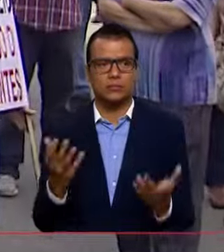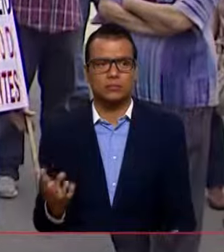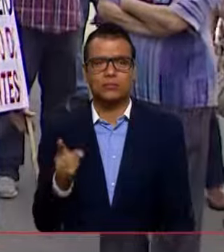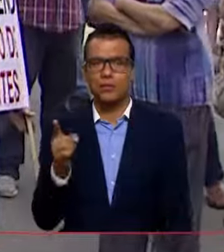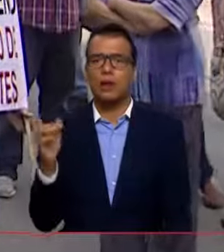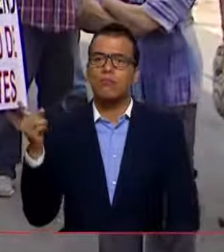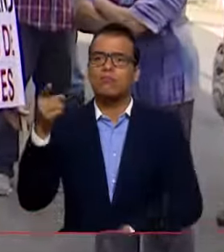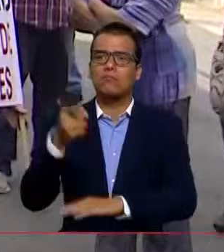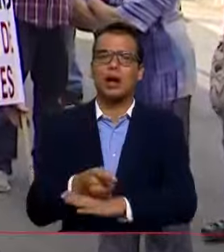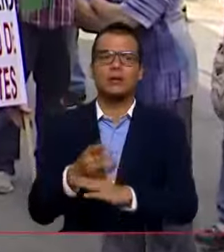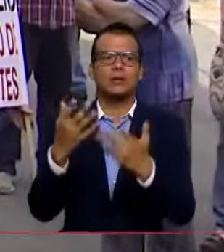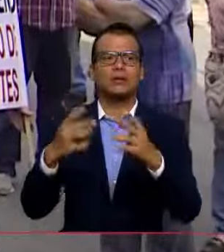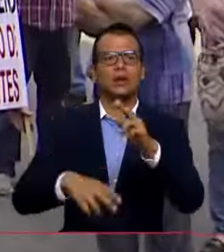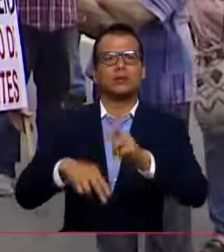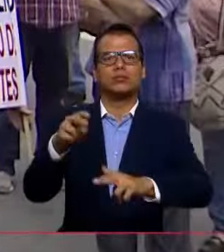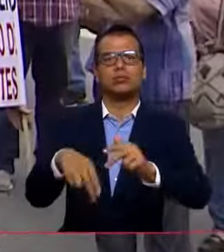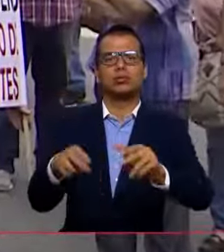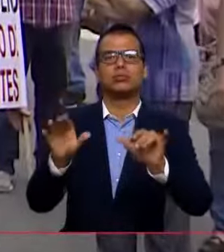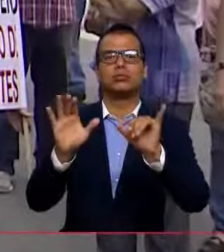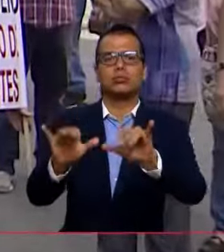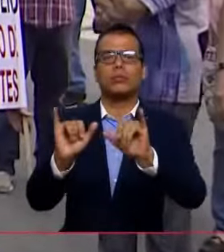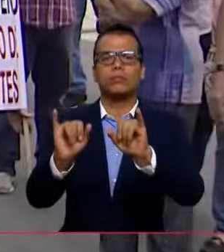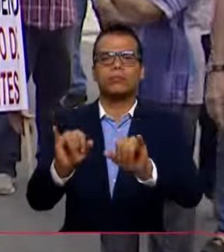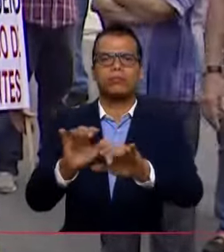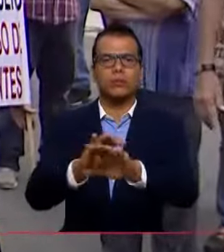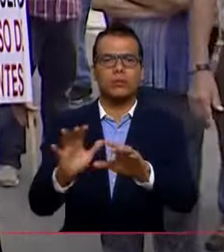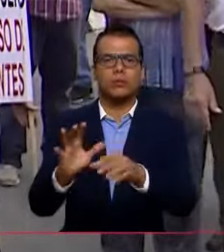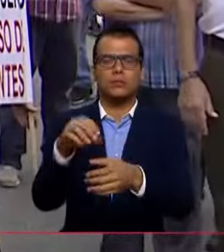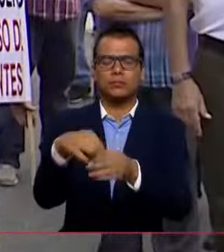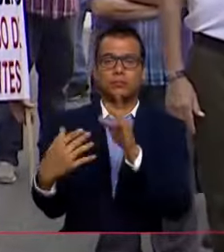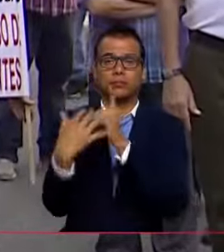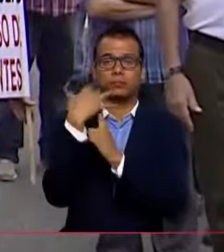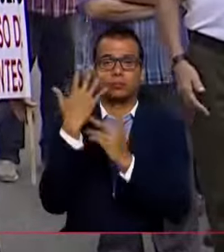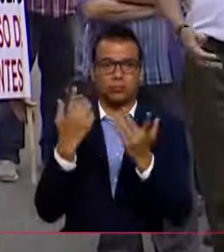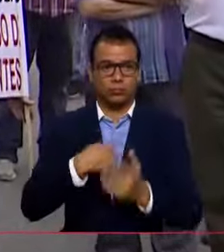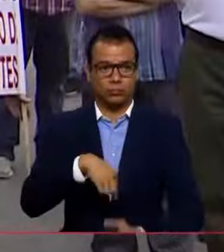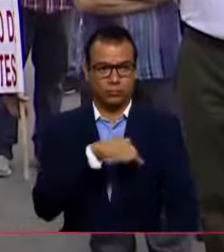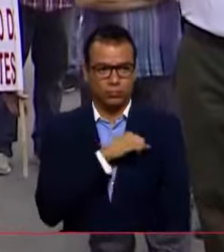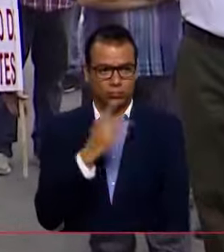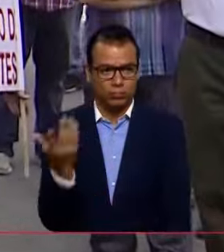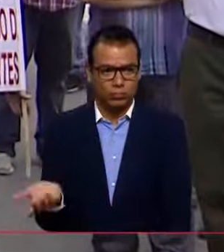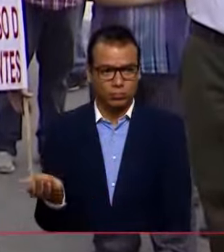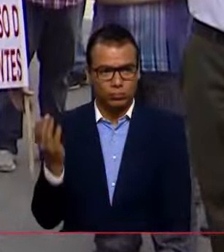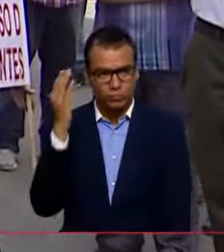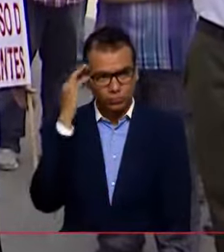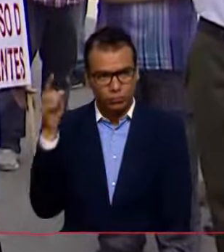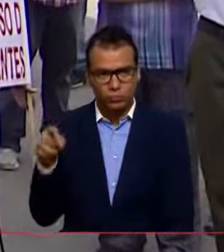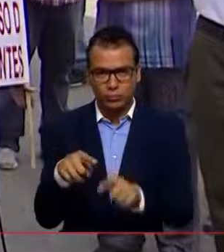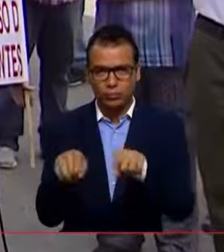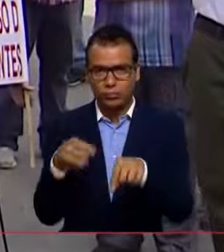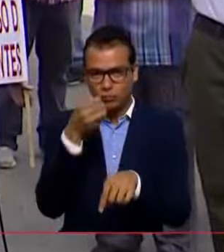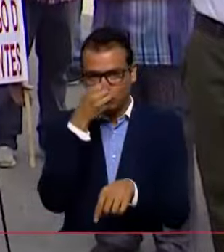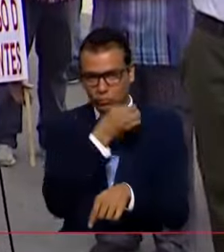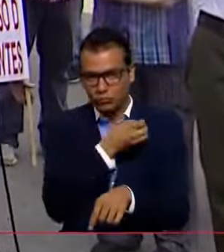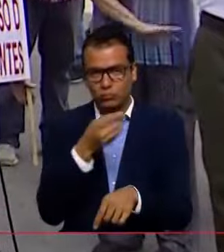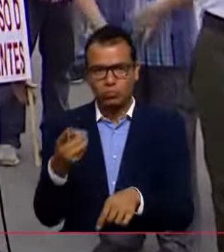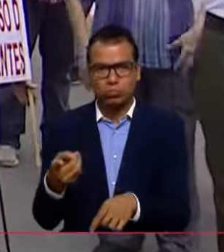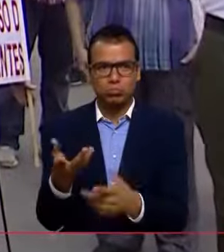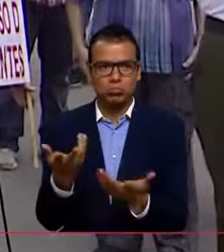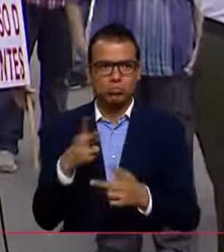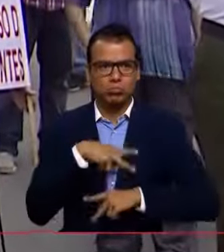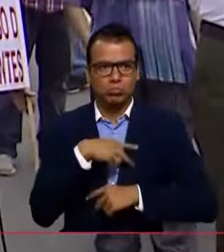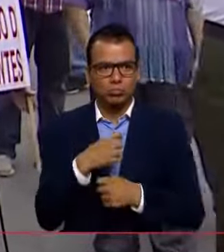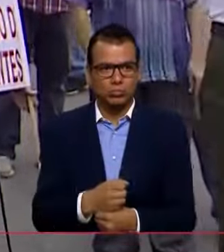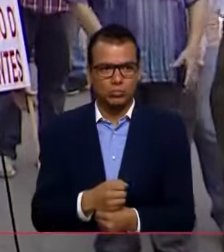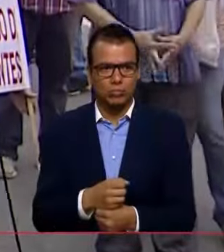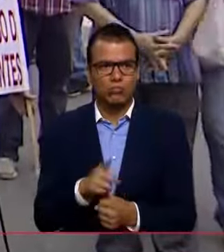tipo de inmuebles sobre unos lotes que no tienen ningún valor patrimonial, pero montan encima una construcción